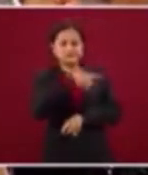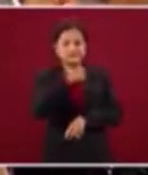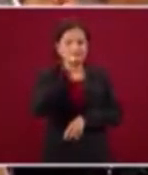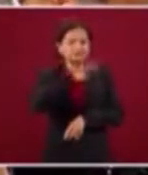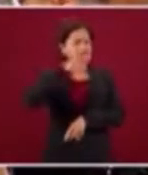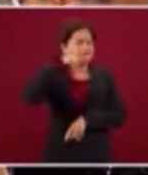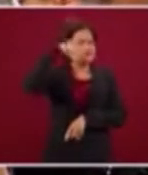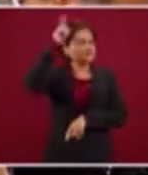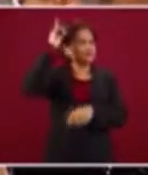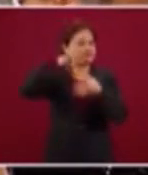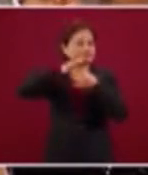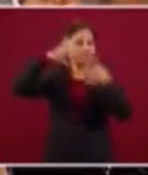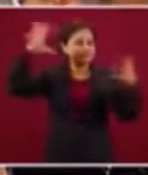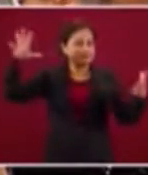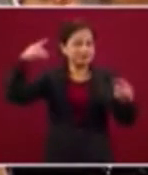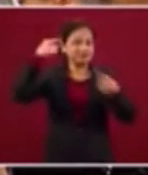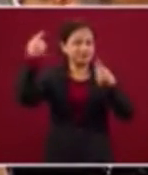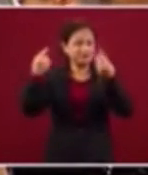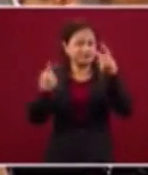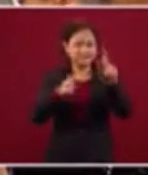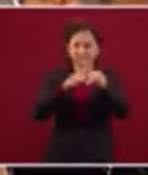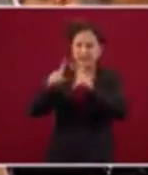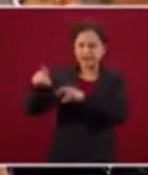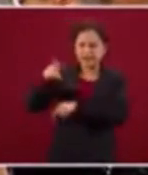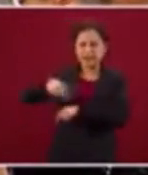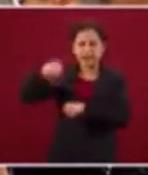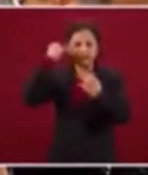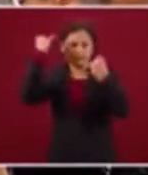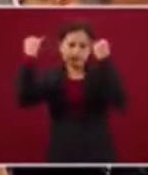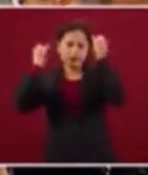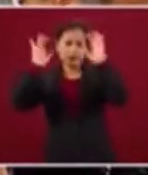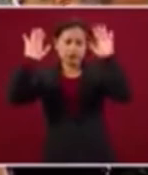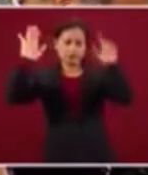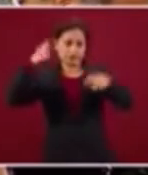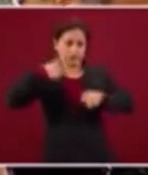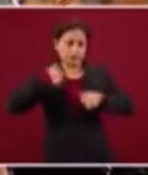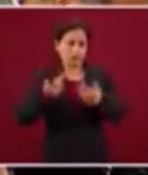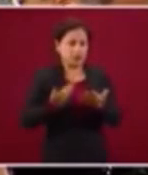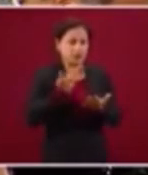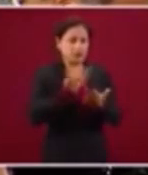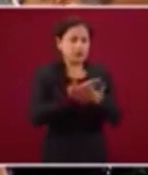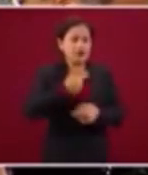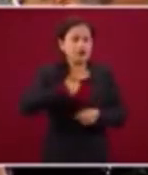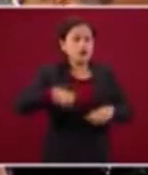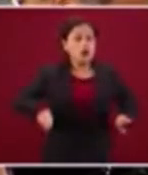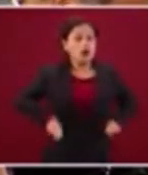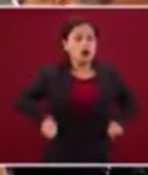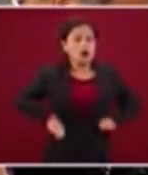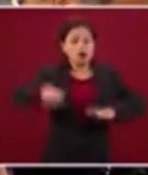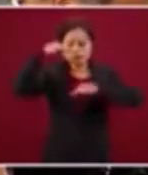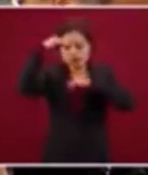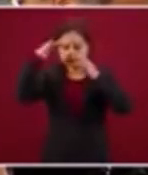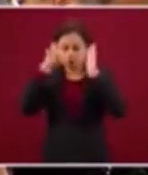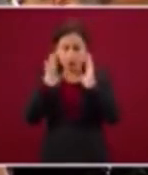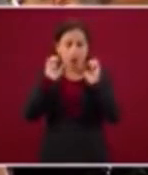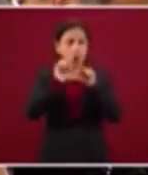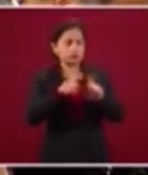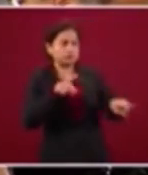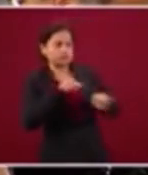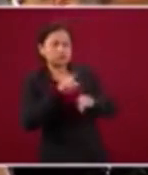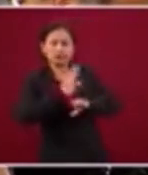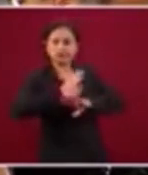hay todo. Pero, en fin, eso yo se lo planteé. Yo no soy opositor, yo no soy conservador, presidente. Sí, yo fui el que le hizo